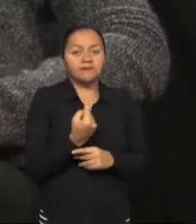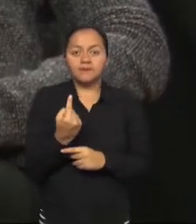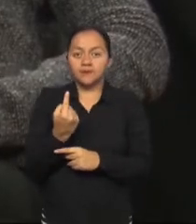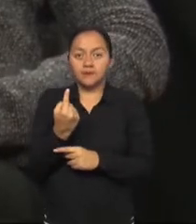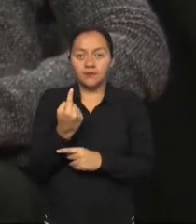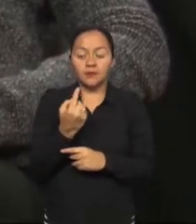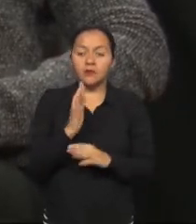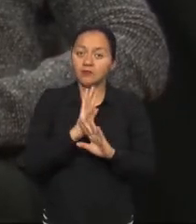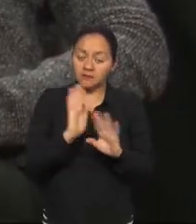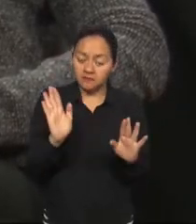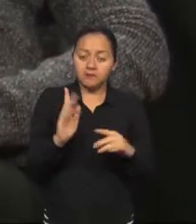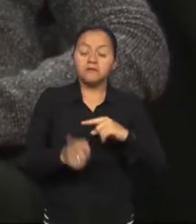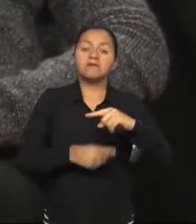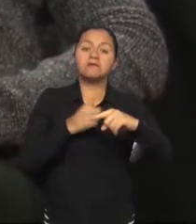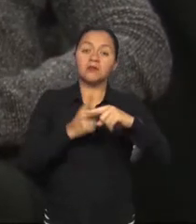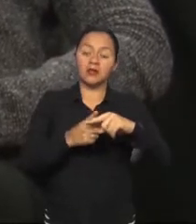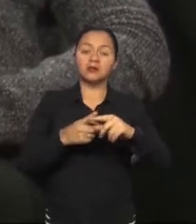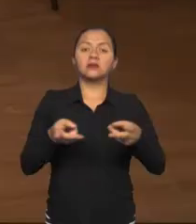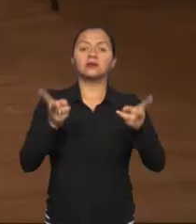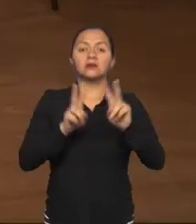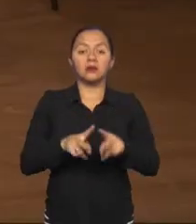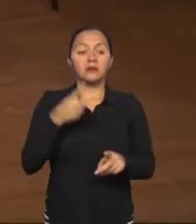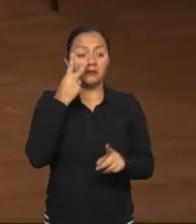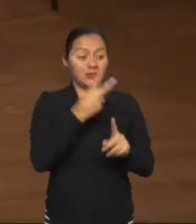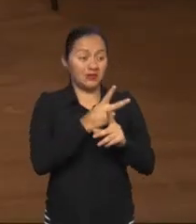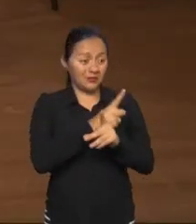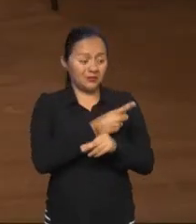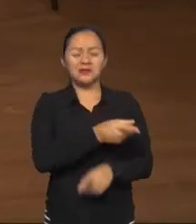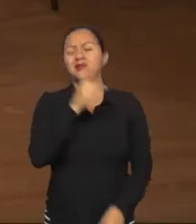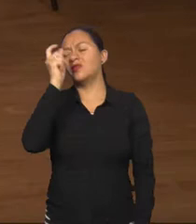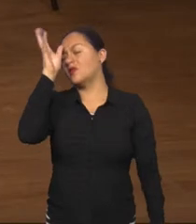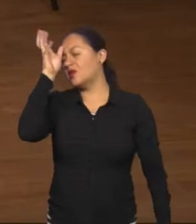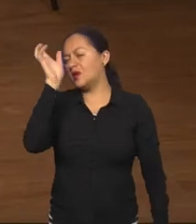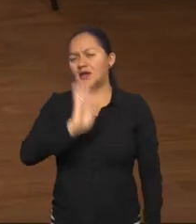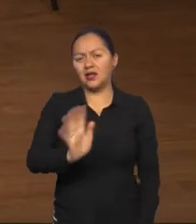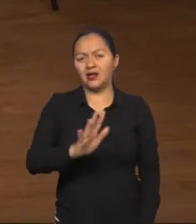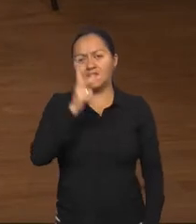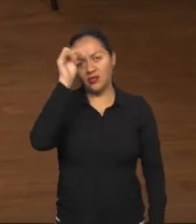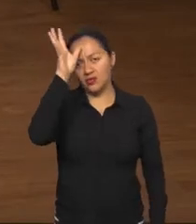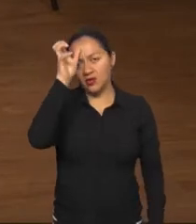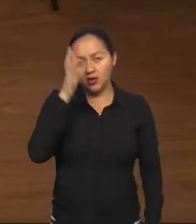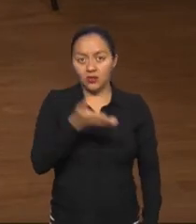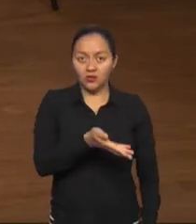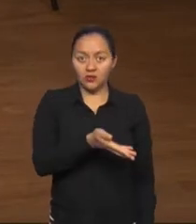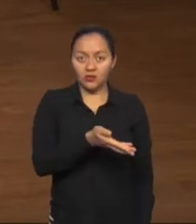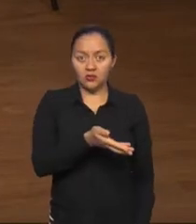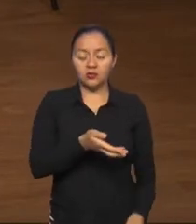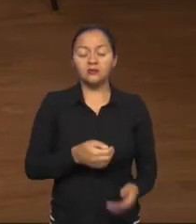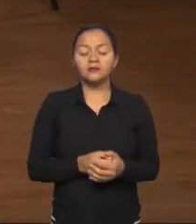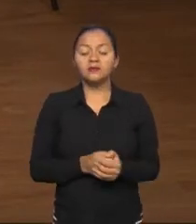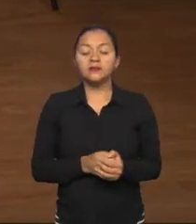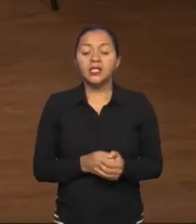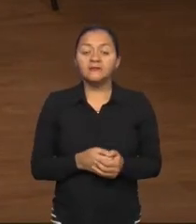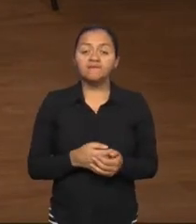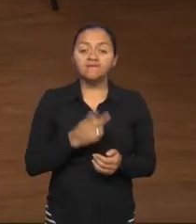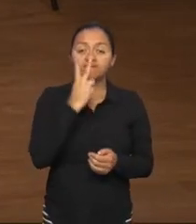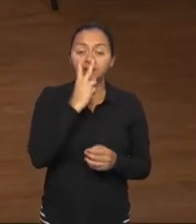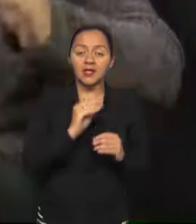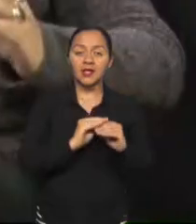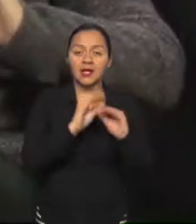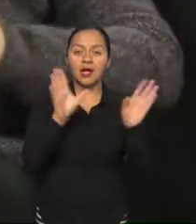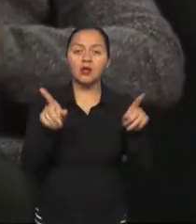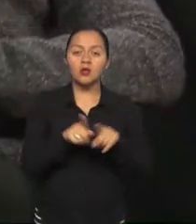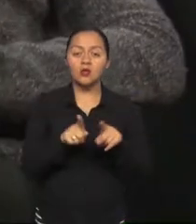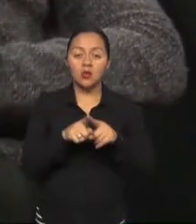también a veces no se les cree la violencia que están viviendo, ¿no? Entonces son como